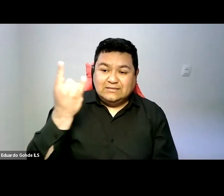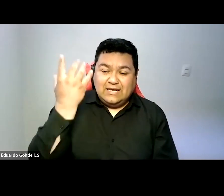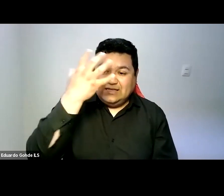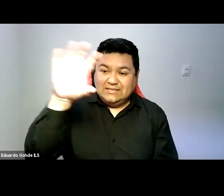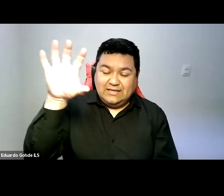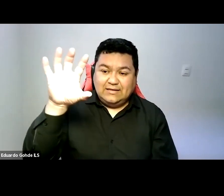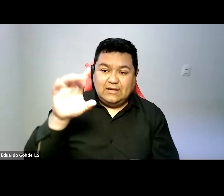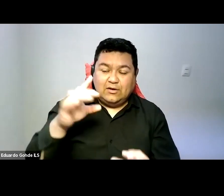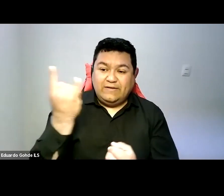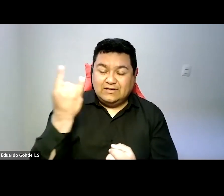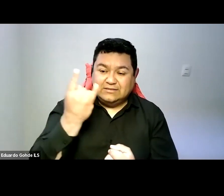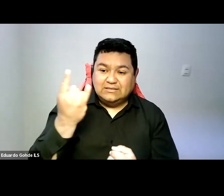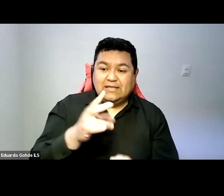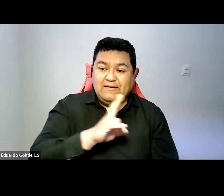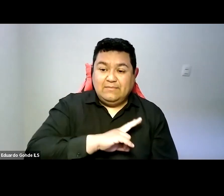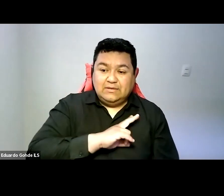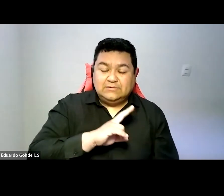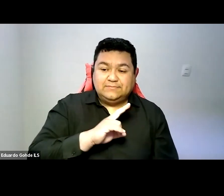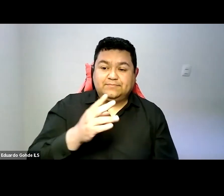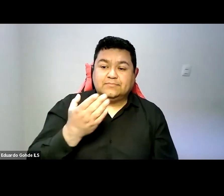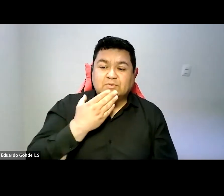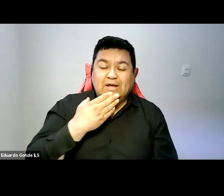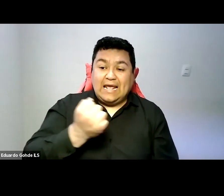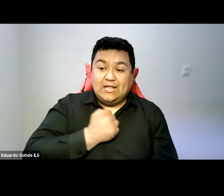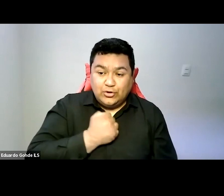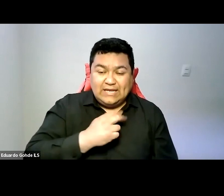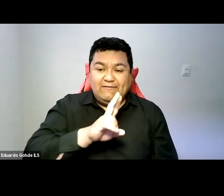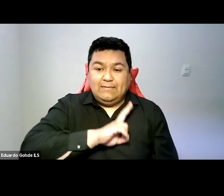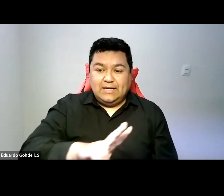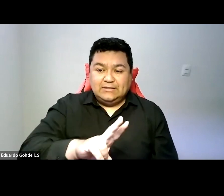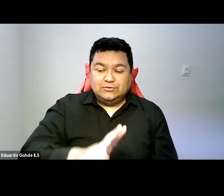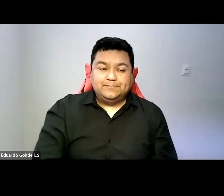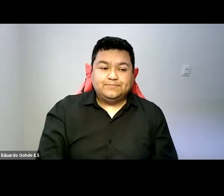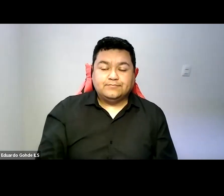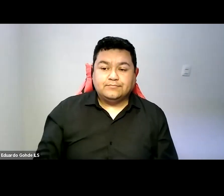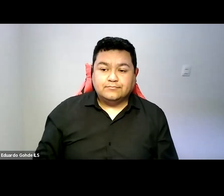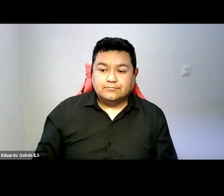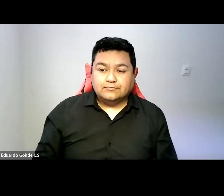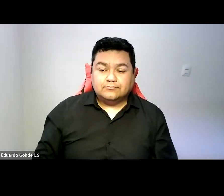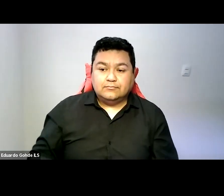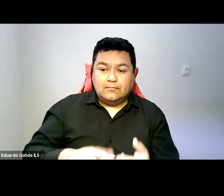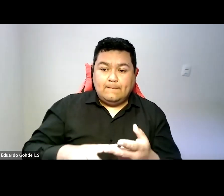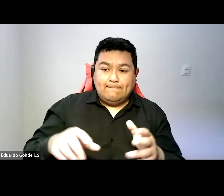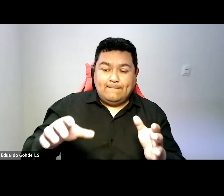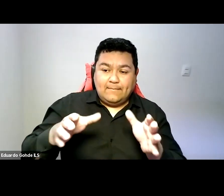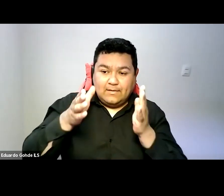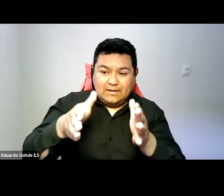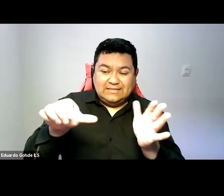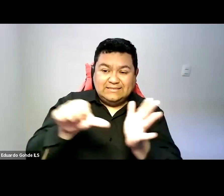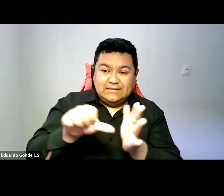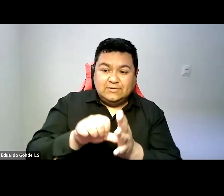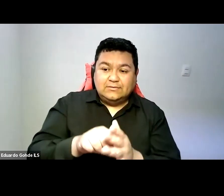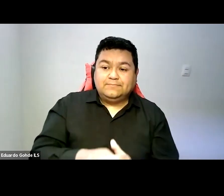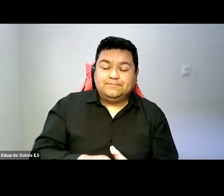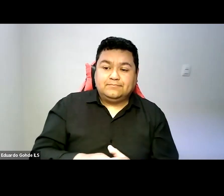Universidad de Playa Ancha y la Pontificia Universidad Católica de Valparaíso. Por su parte, el Congreso de la Zona Centro, que agrupa las